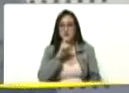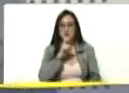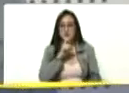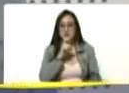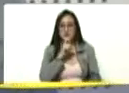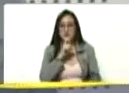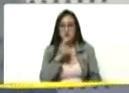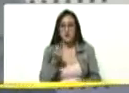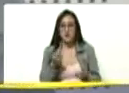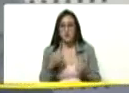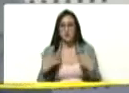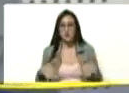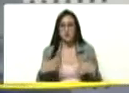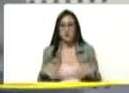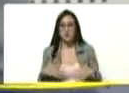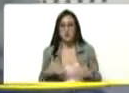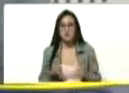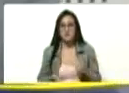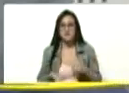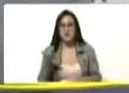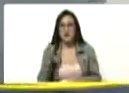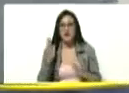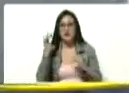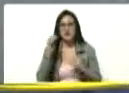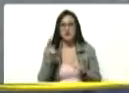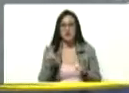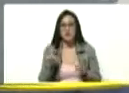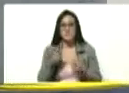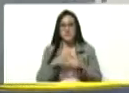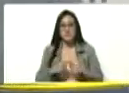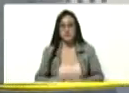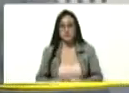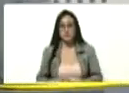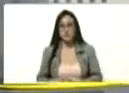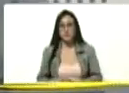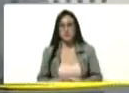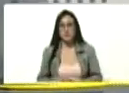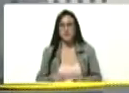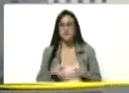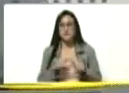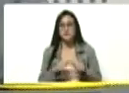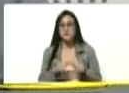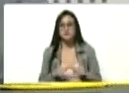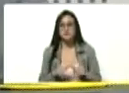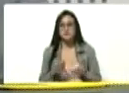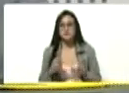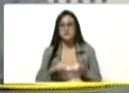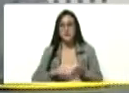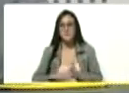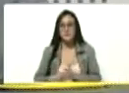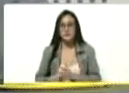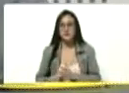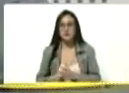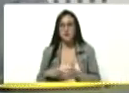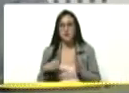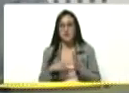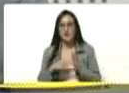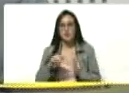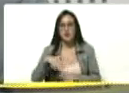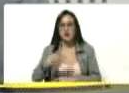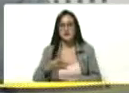y costoso. Aumentó la tensión sobre los presupuestos y se mantiene la agobiante presión de la deuda